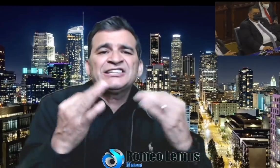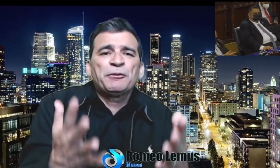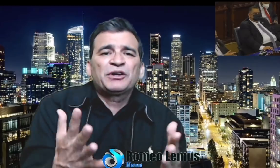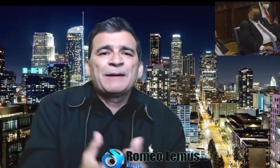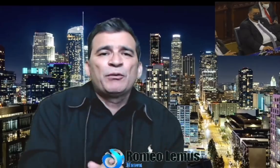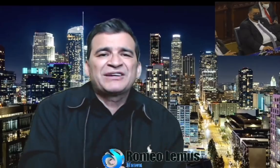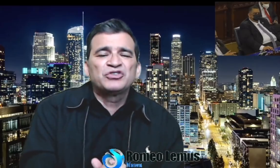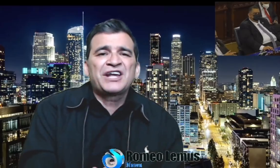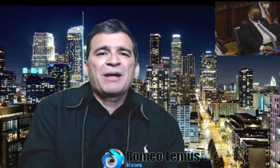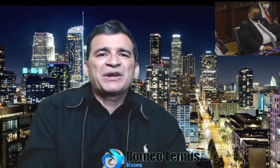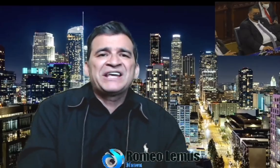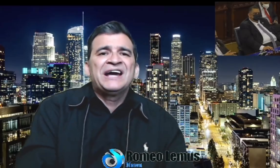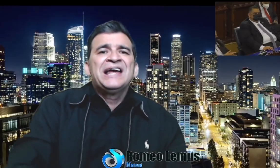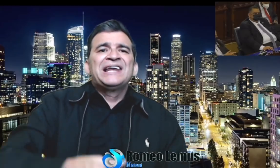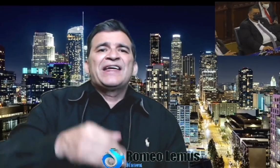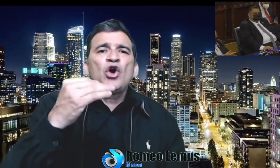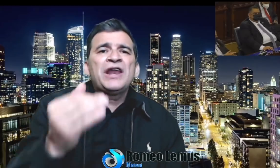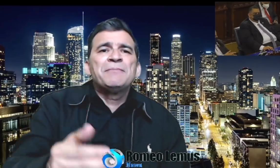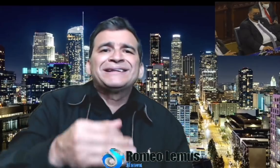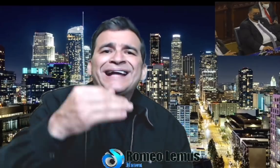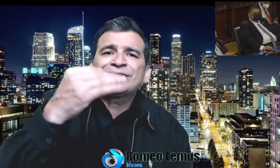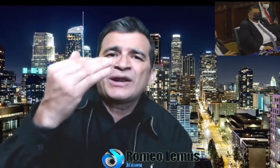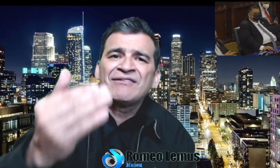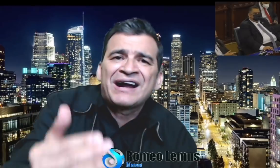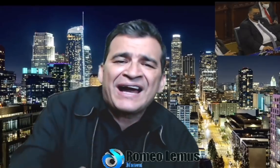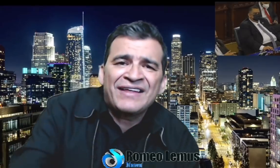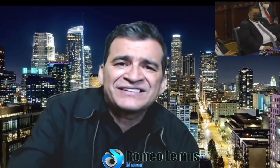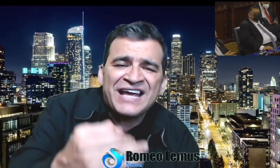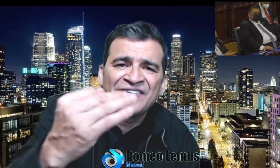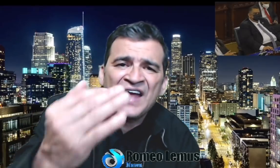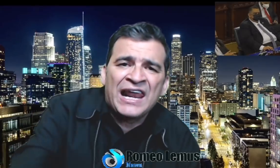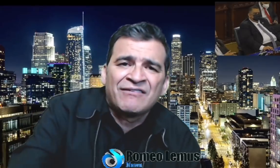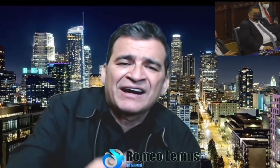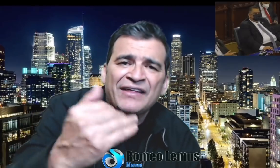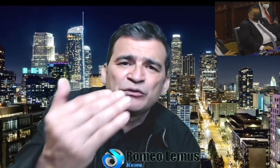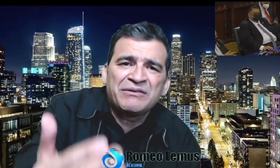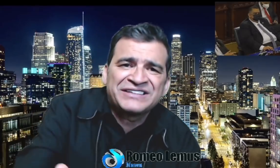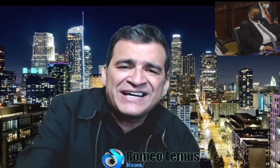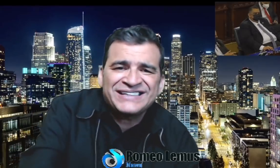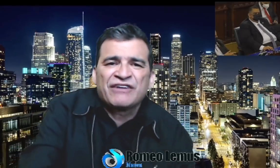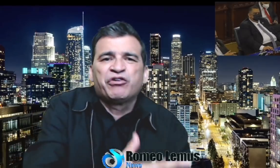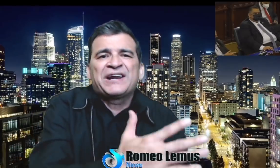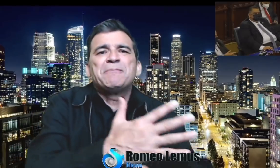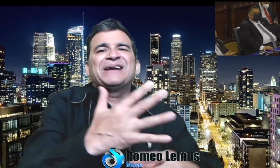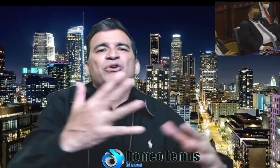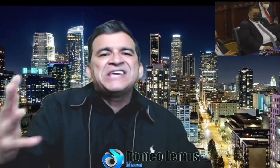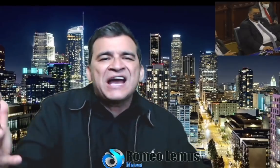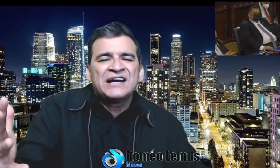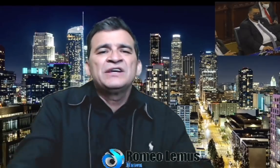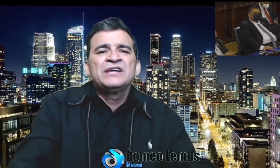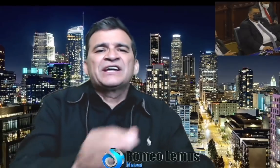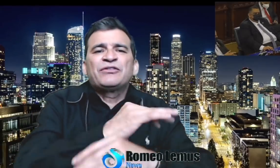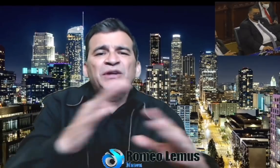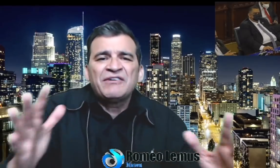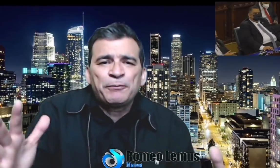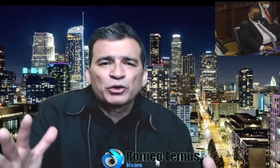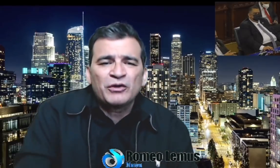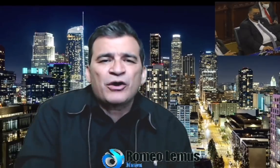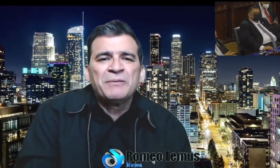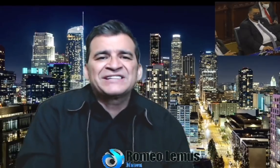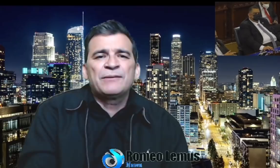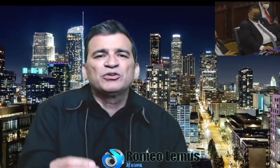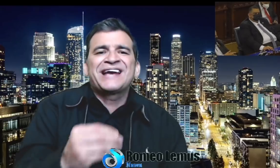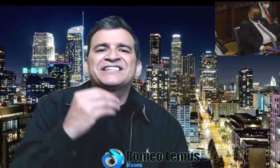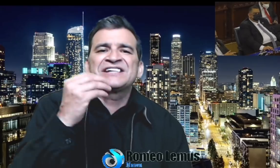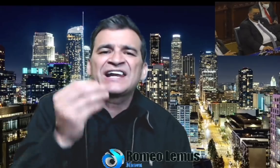es porque la población salvadoreña le dio el mandato a la bancada hacían a la bancada de nuevas ideas que fueran mayoría y que de una vez por